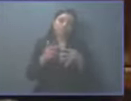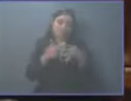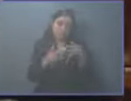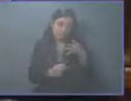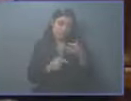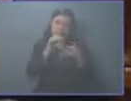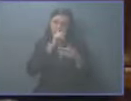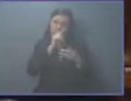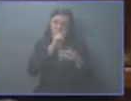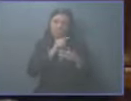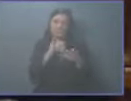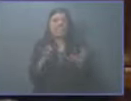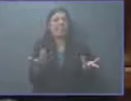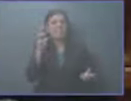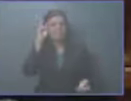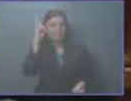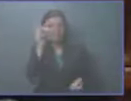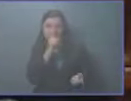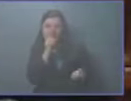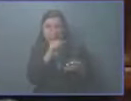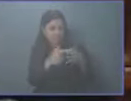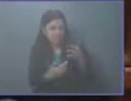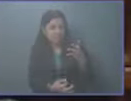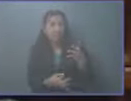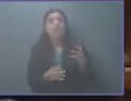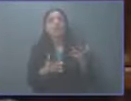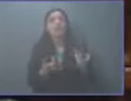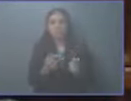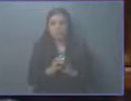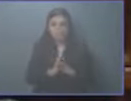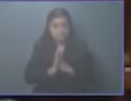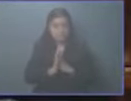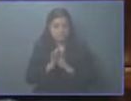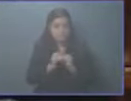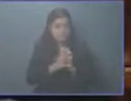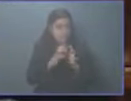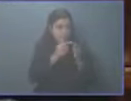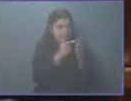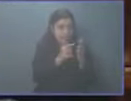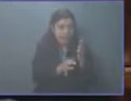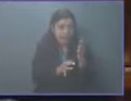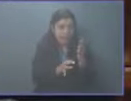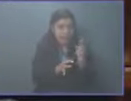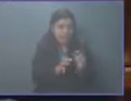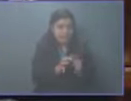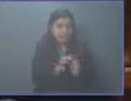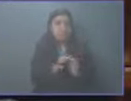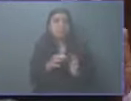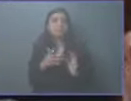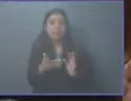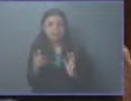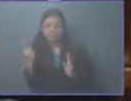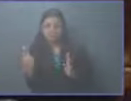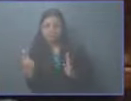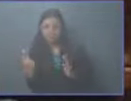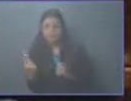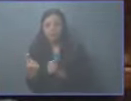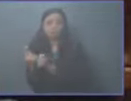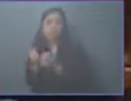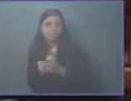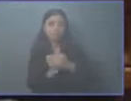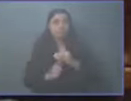¿Qué es fraude de ley? Es cuando se utiliza una figura legal legítima para poder ocultar,